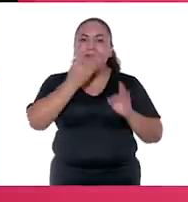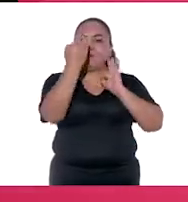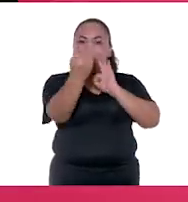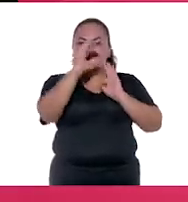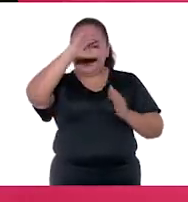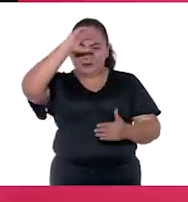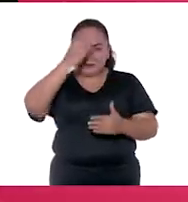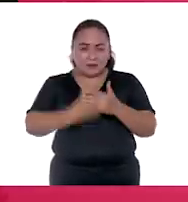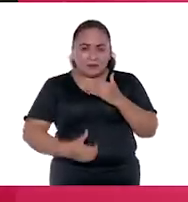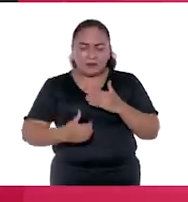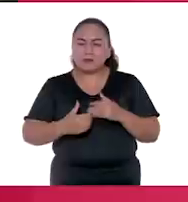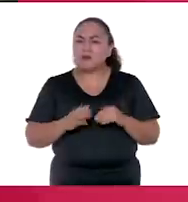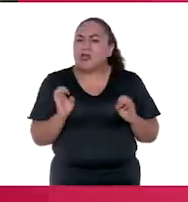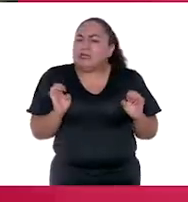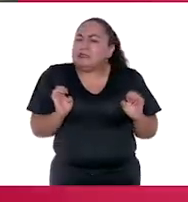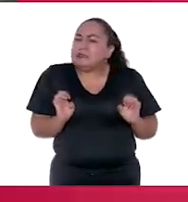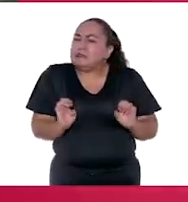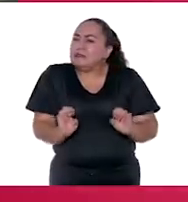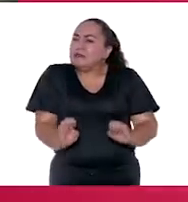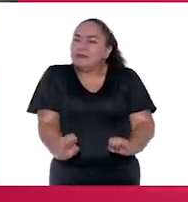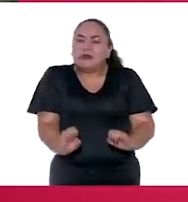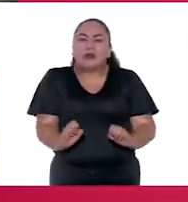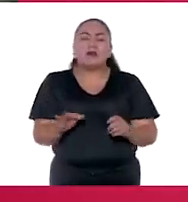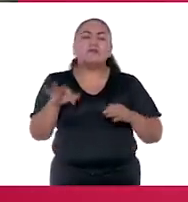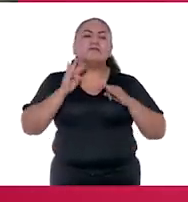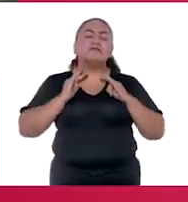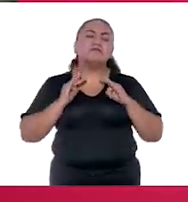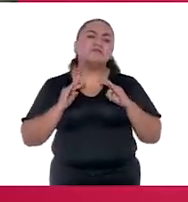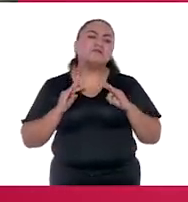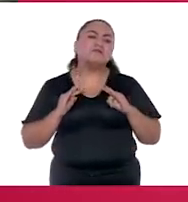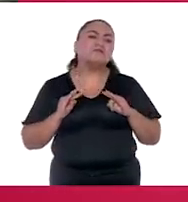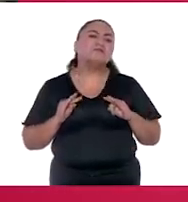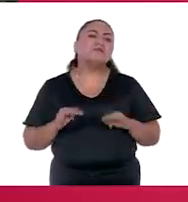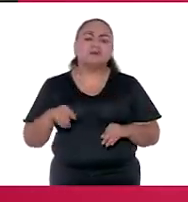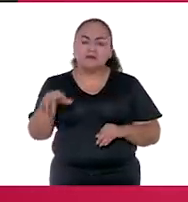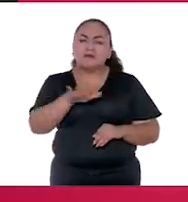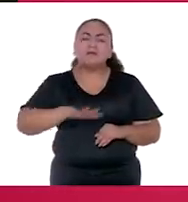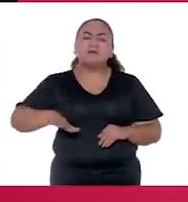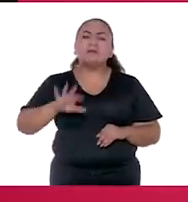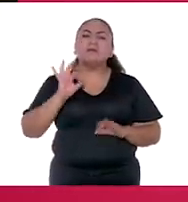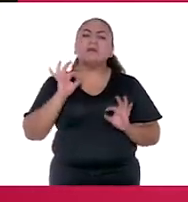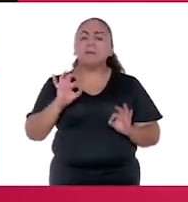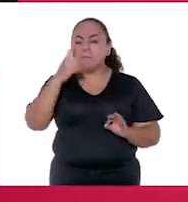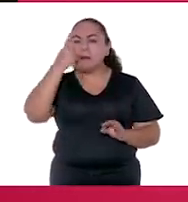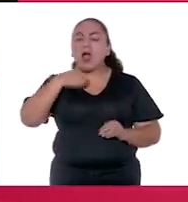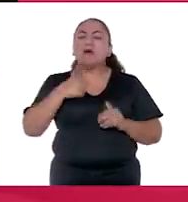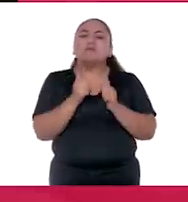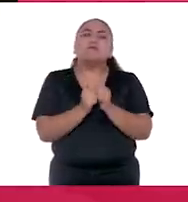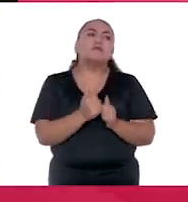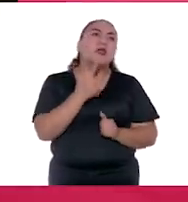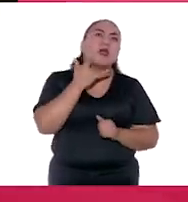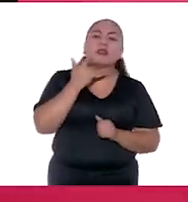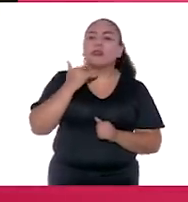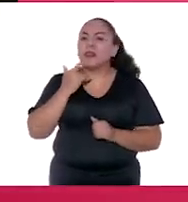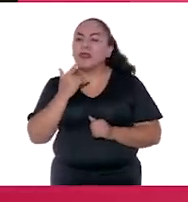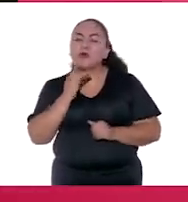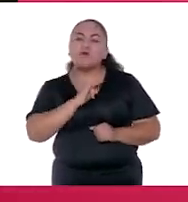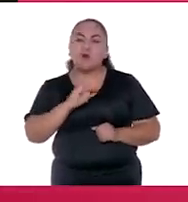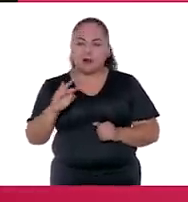catedral, es elegante, es tranquila y es un buen lugar para hacer un alto en el camino.